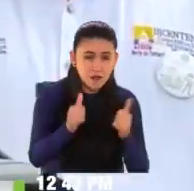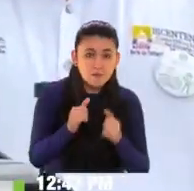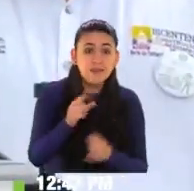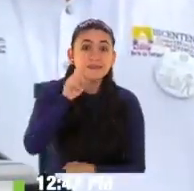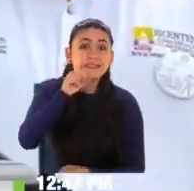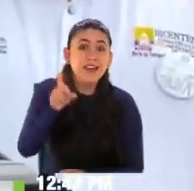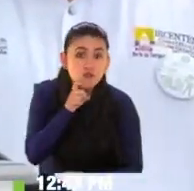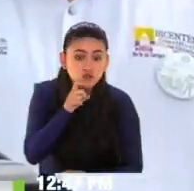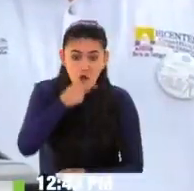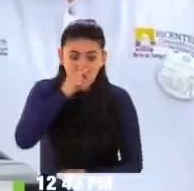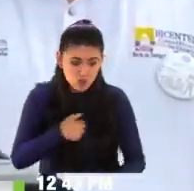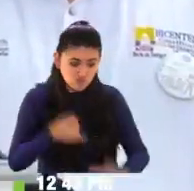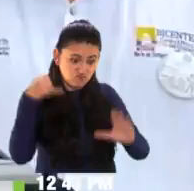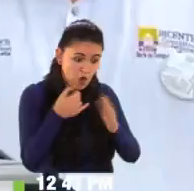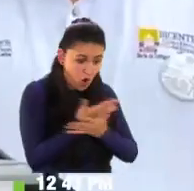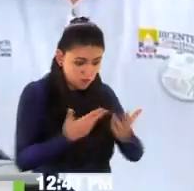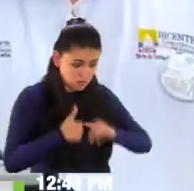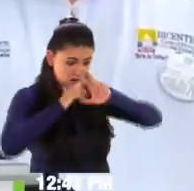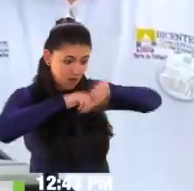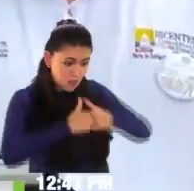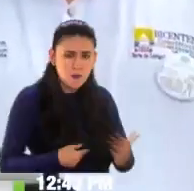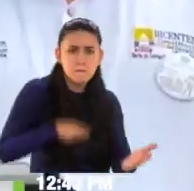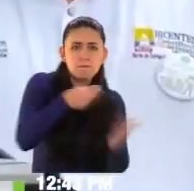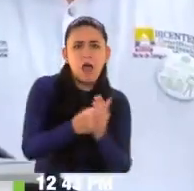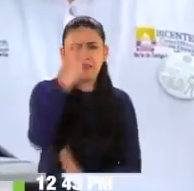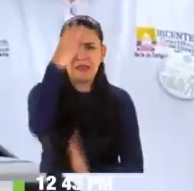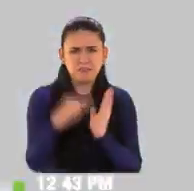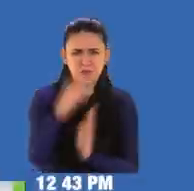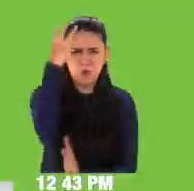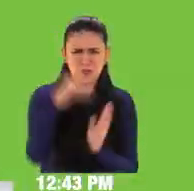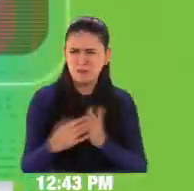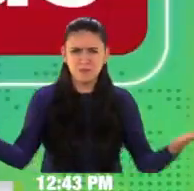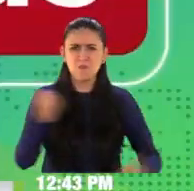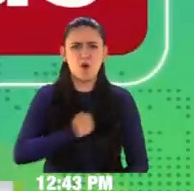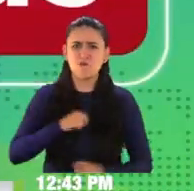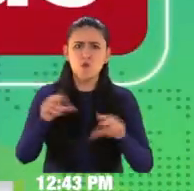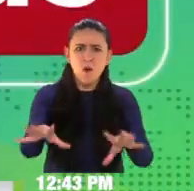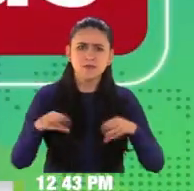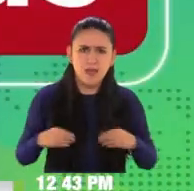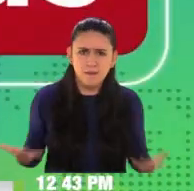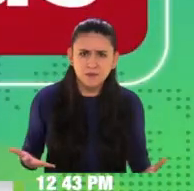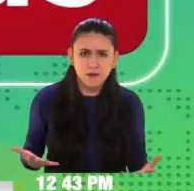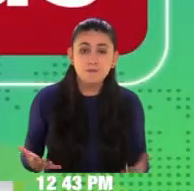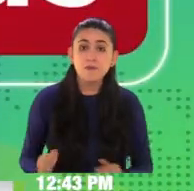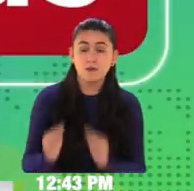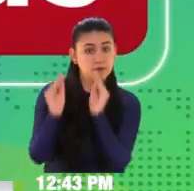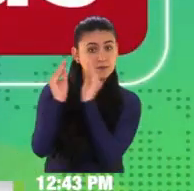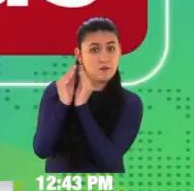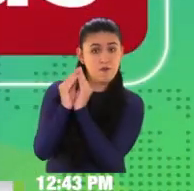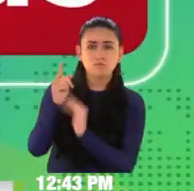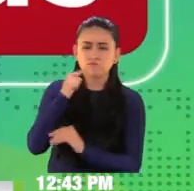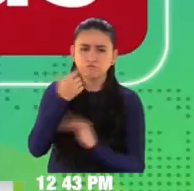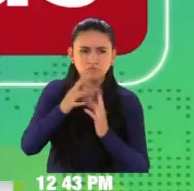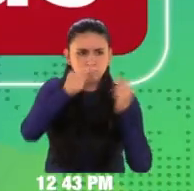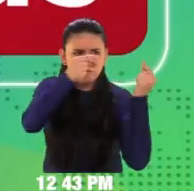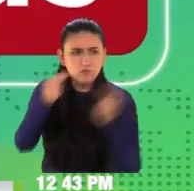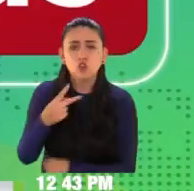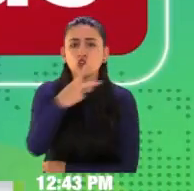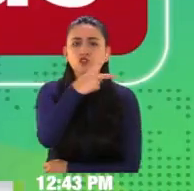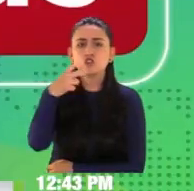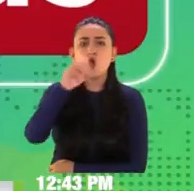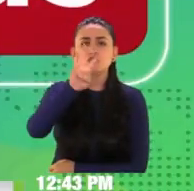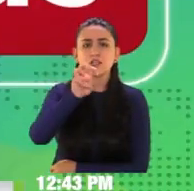delitos es que el ejército y toda la policía está lista para ir por ellos. Aquí tenemos información que se está llegando hasta cobrar por